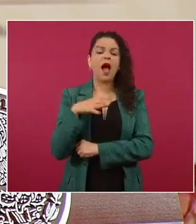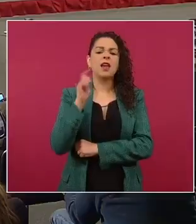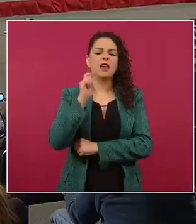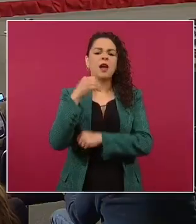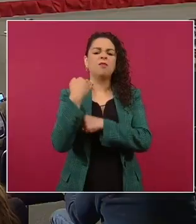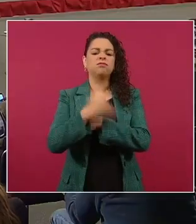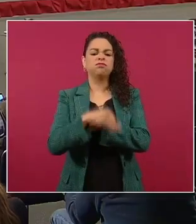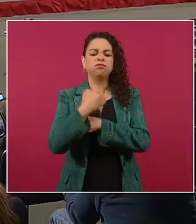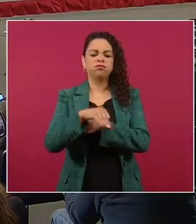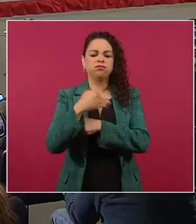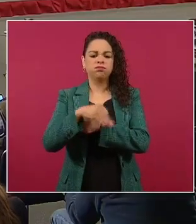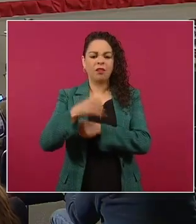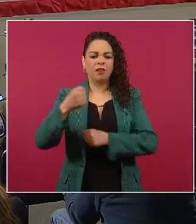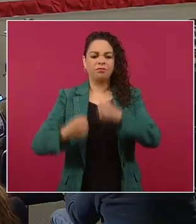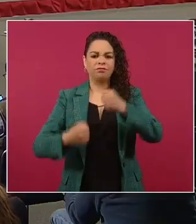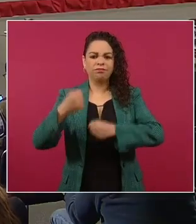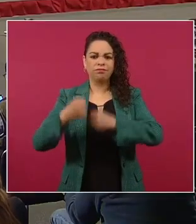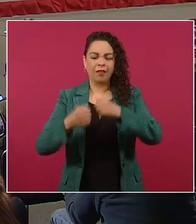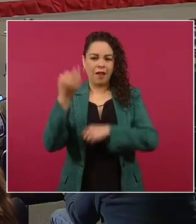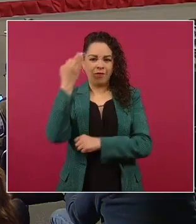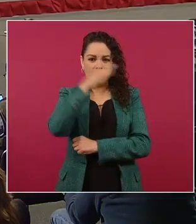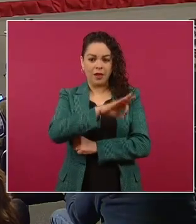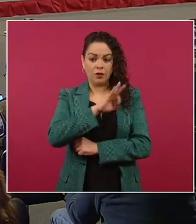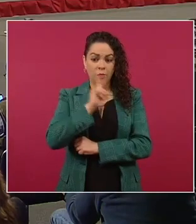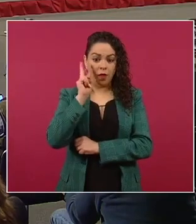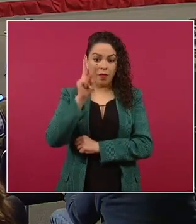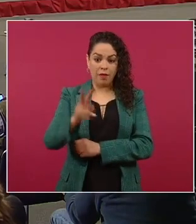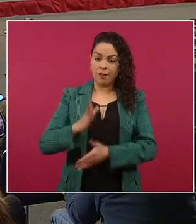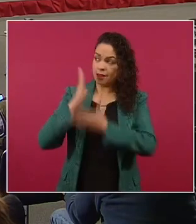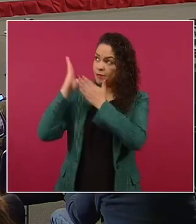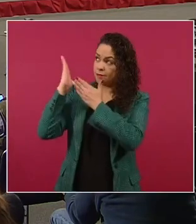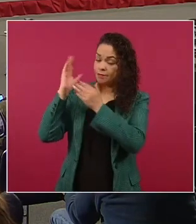que vamos a poder ver aquí en la siguiente lámina. En estos